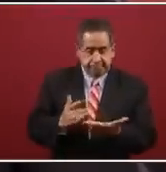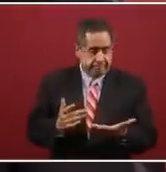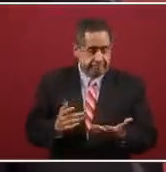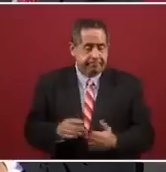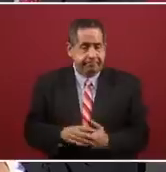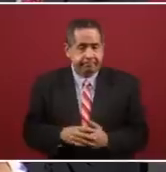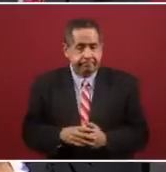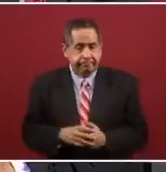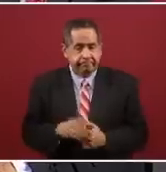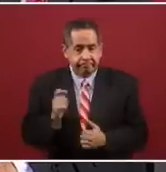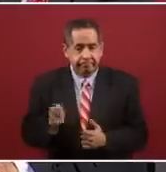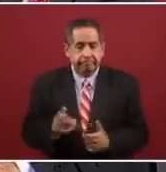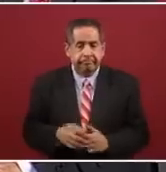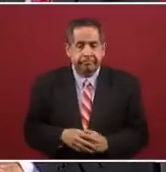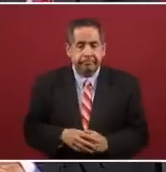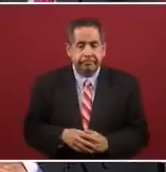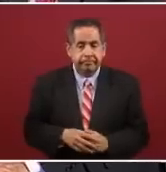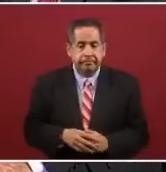nos